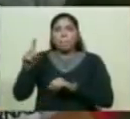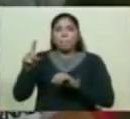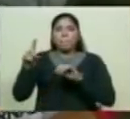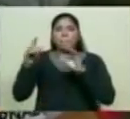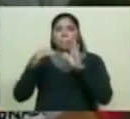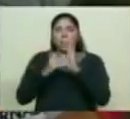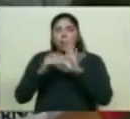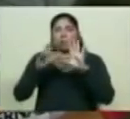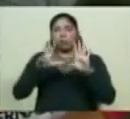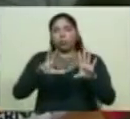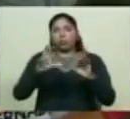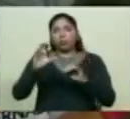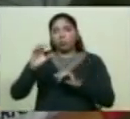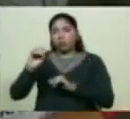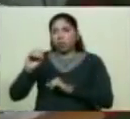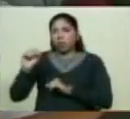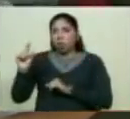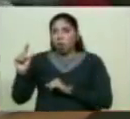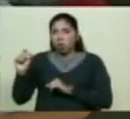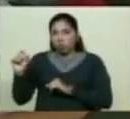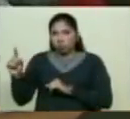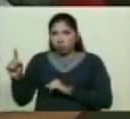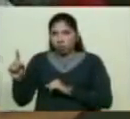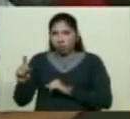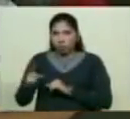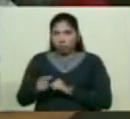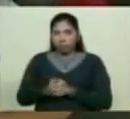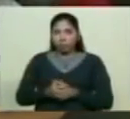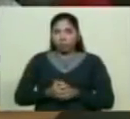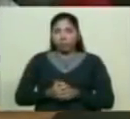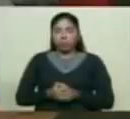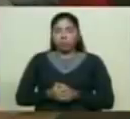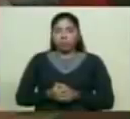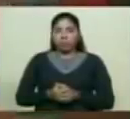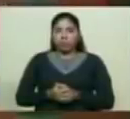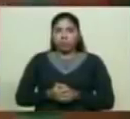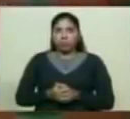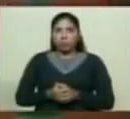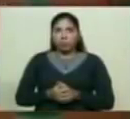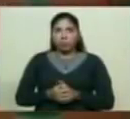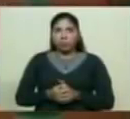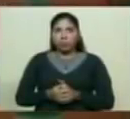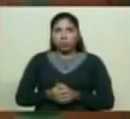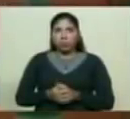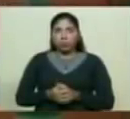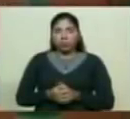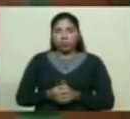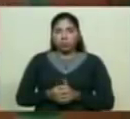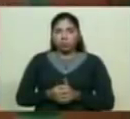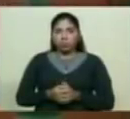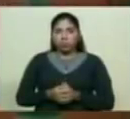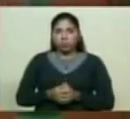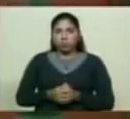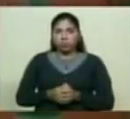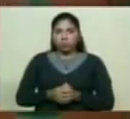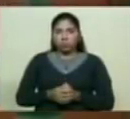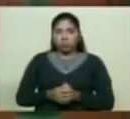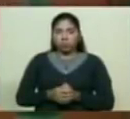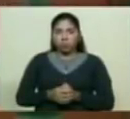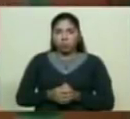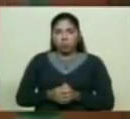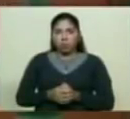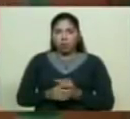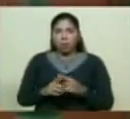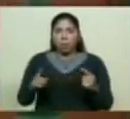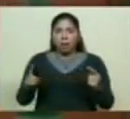como los que ocuparon los curules del congreso en la costura de 1819 pero le digo más